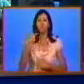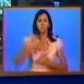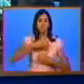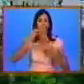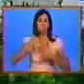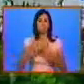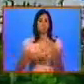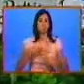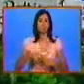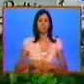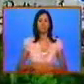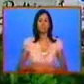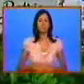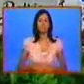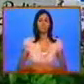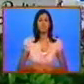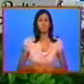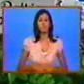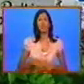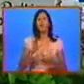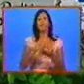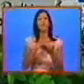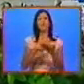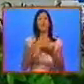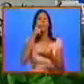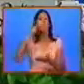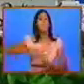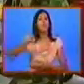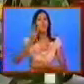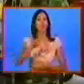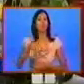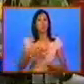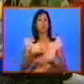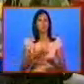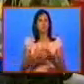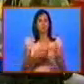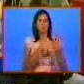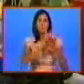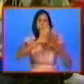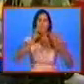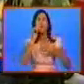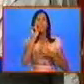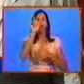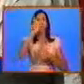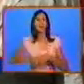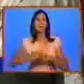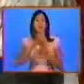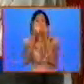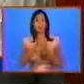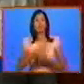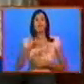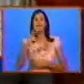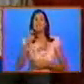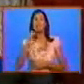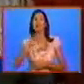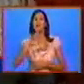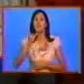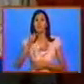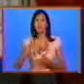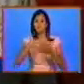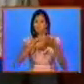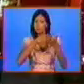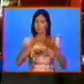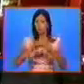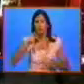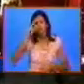Che. En el cuaderno del pueblo venezolano, el muralista y artista plástico Henry Mariño, desde